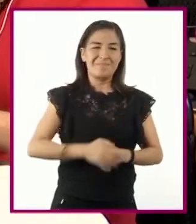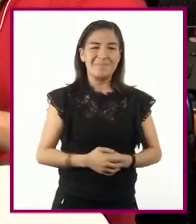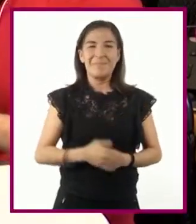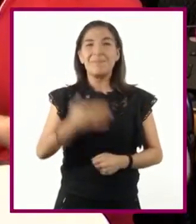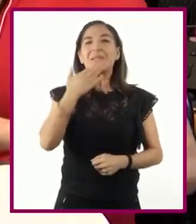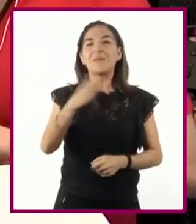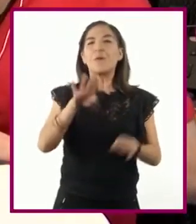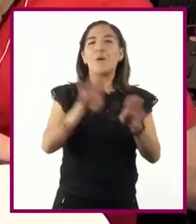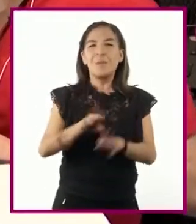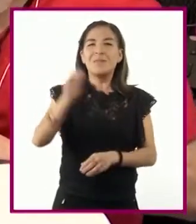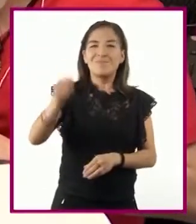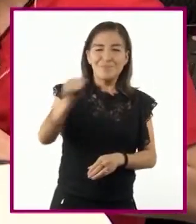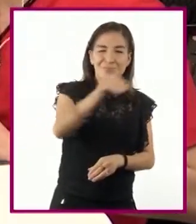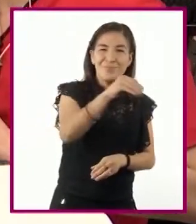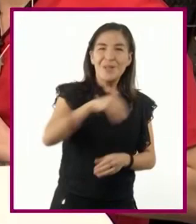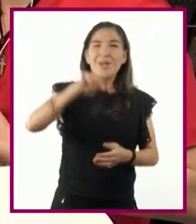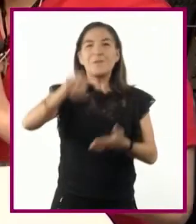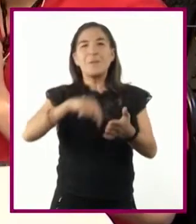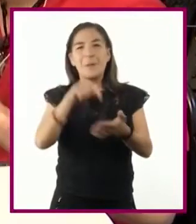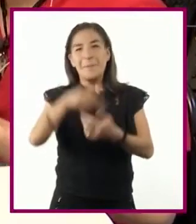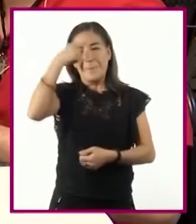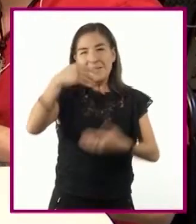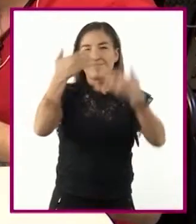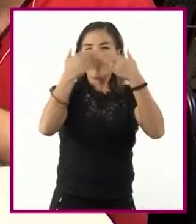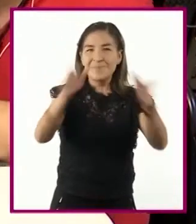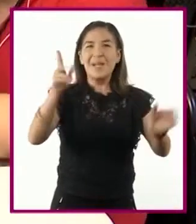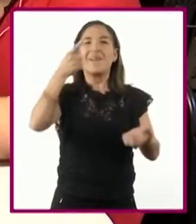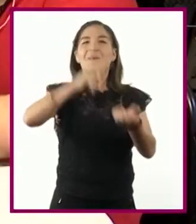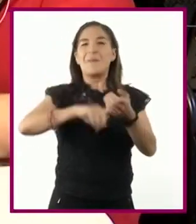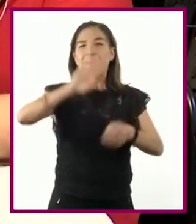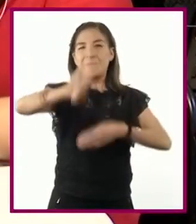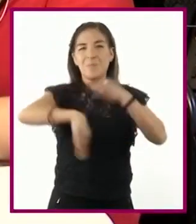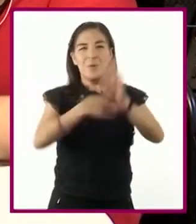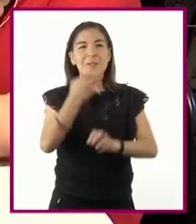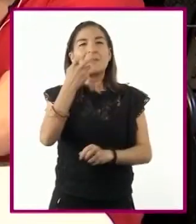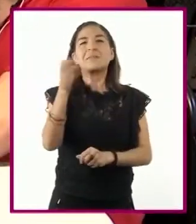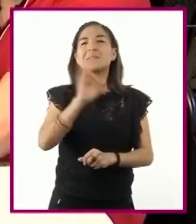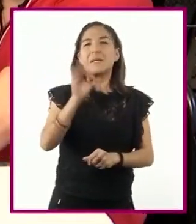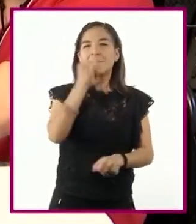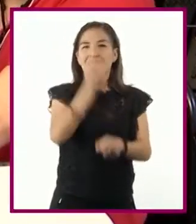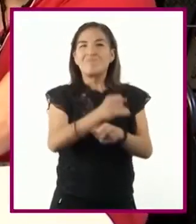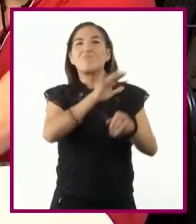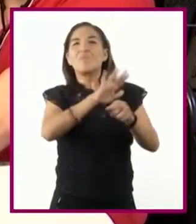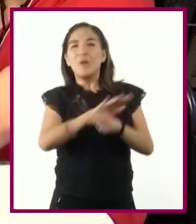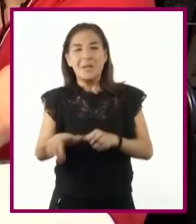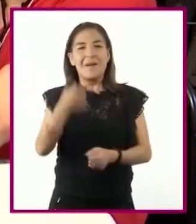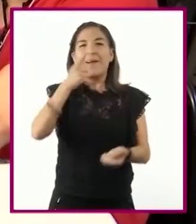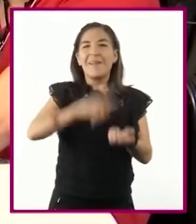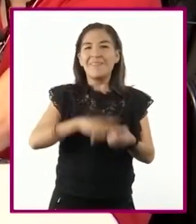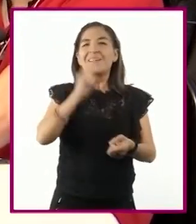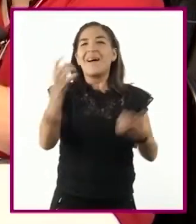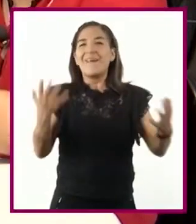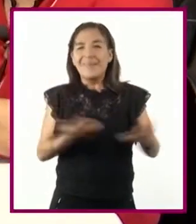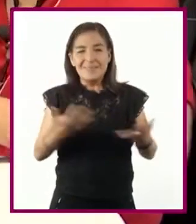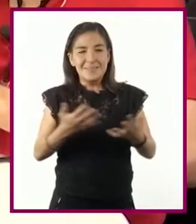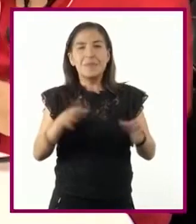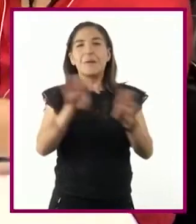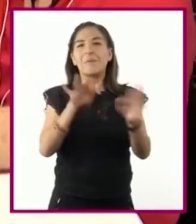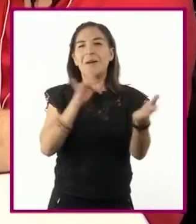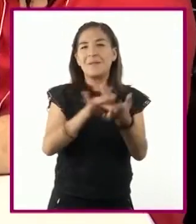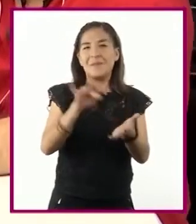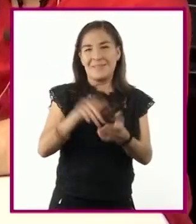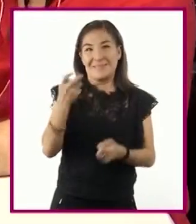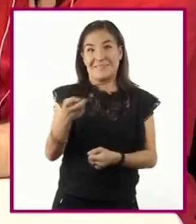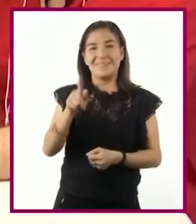Magnífico recorrido que ha aportado a ampliar nuestra visión del mundo. Hubiera sido imposible realizarlo sin el apoyo de las